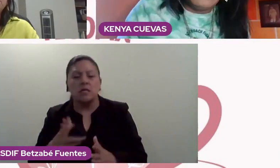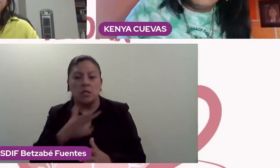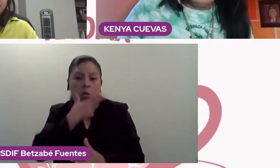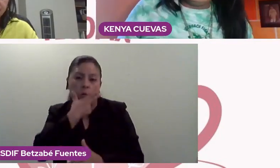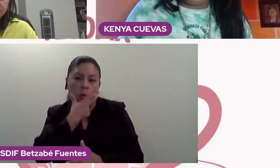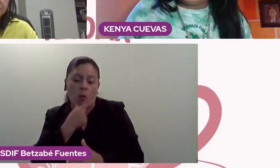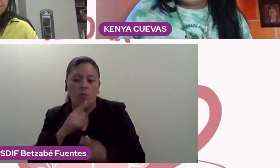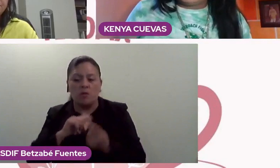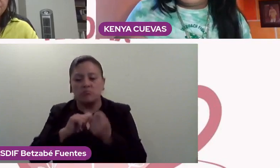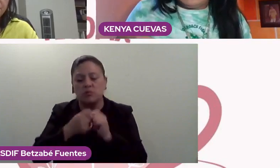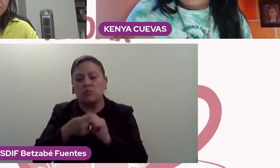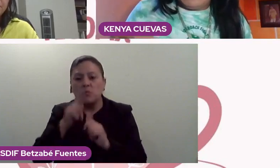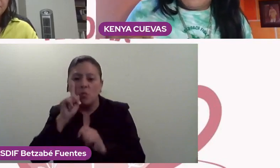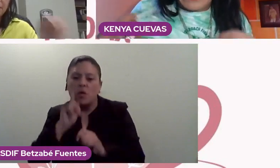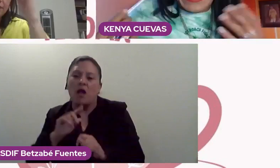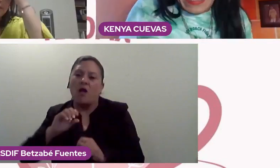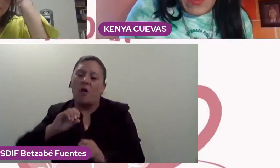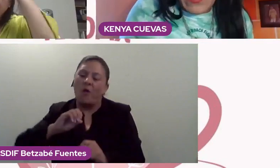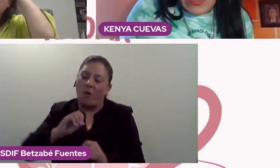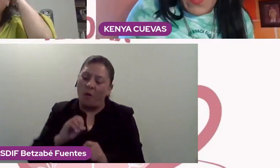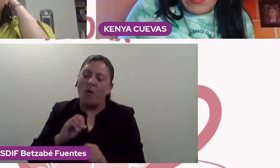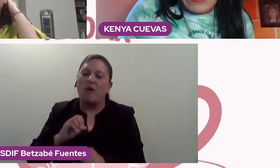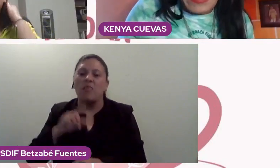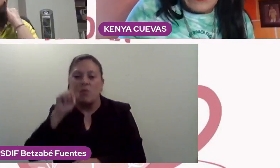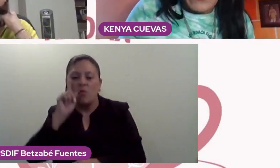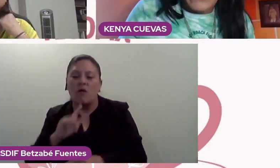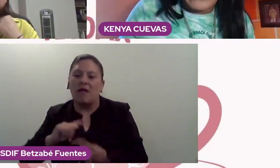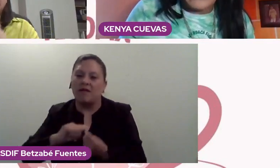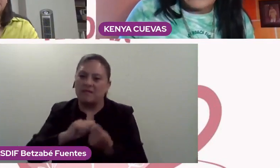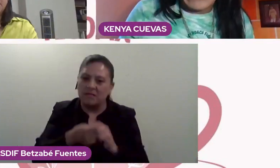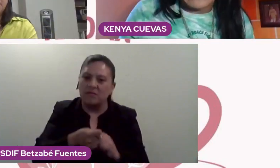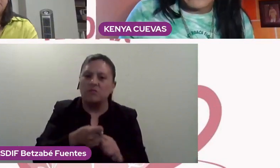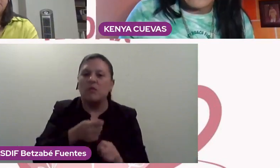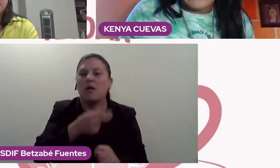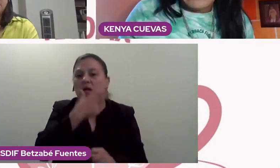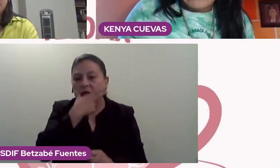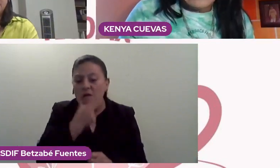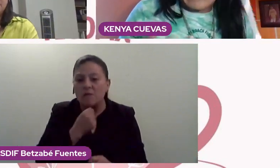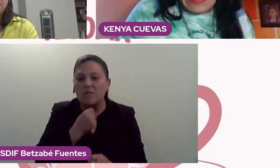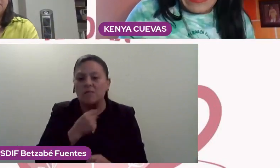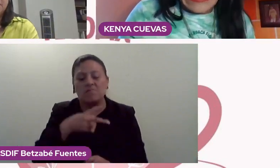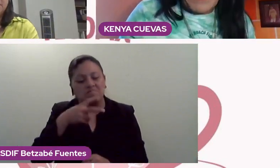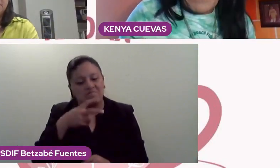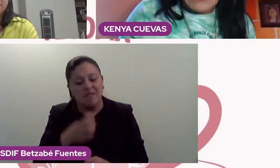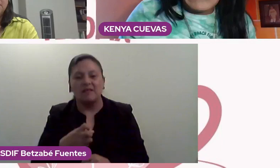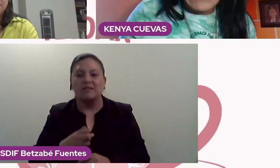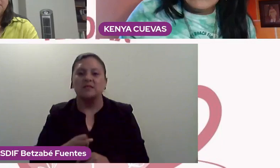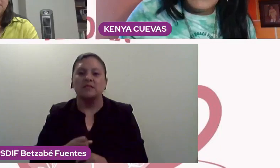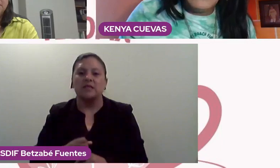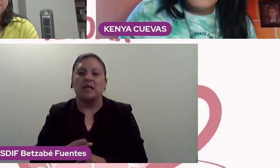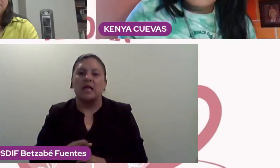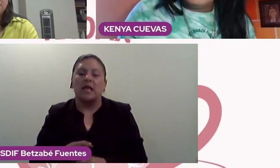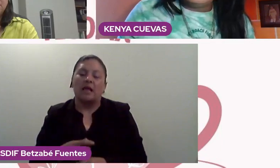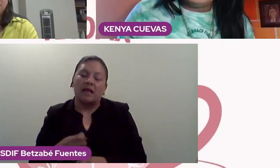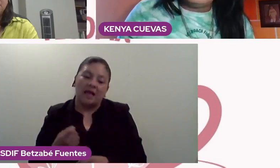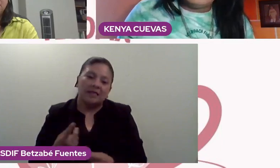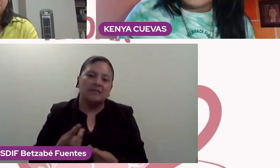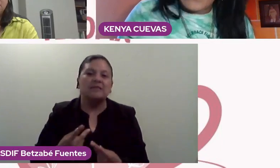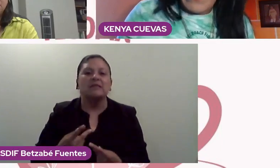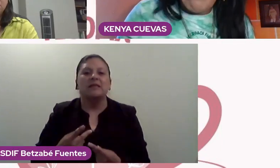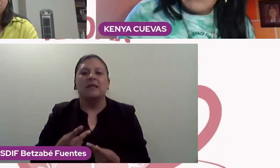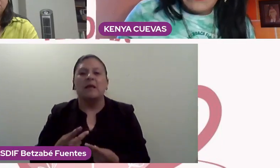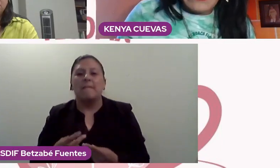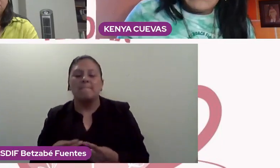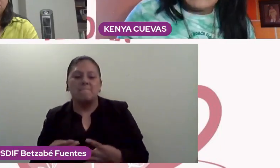¿no? Y entonces, pues la consecuencia de todos estos actos es el transfeminicidio,